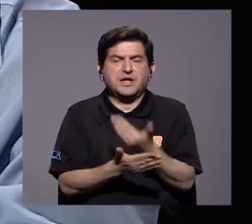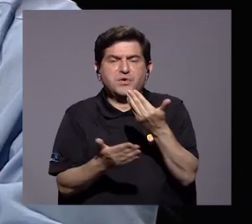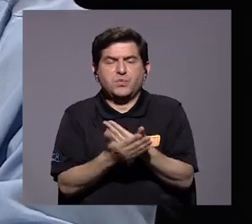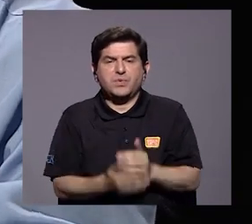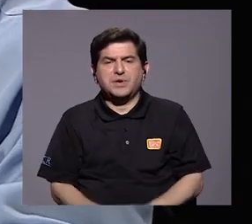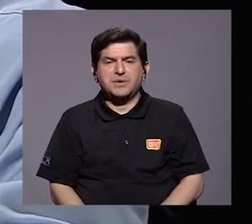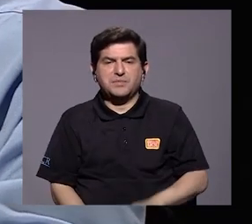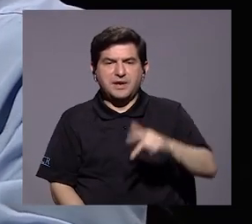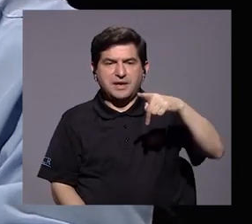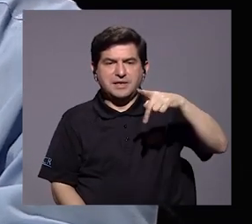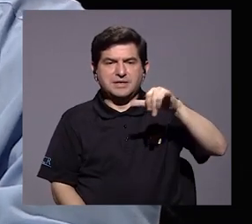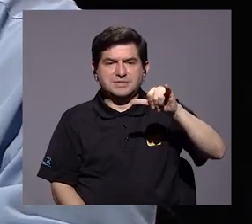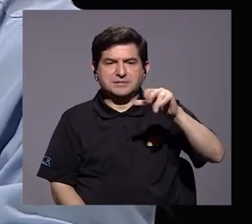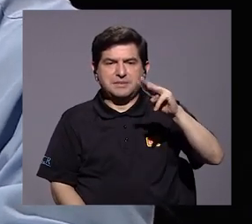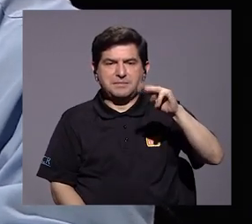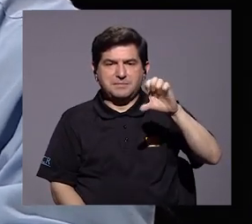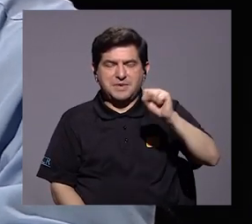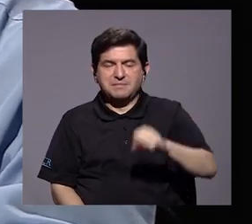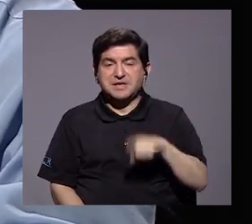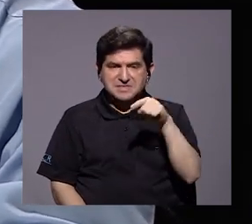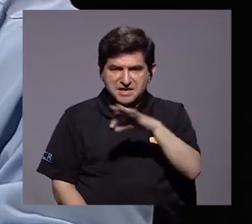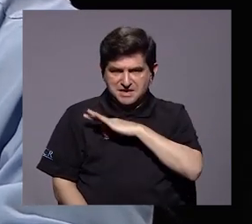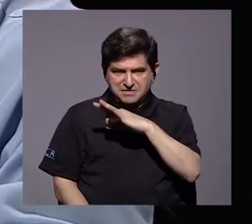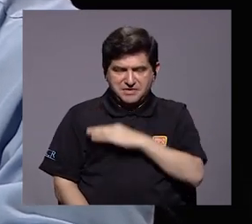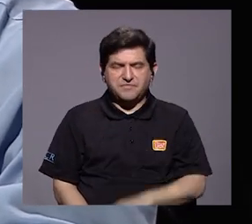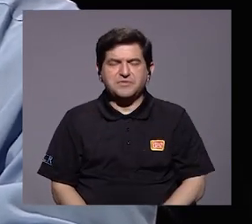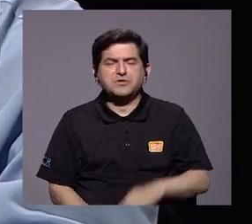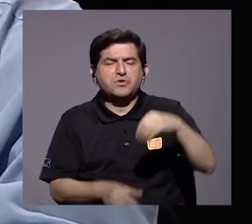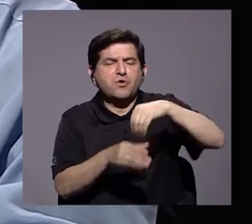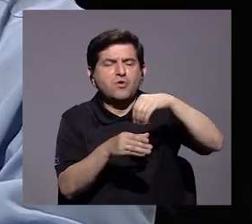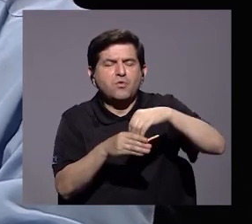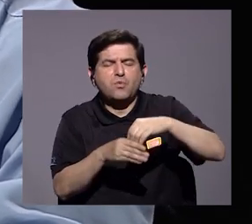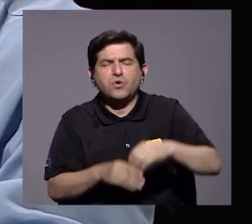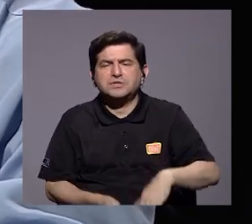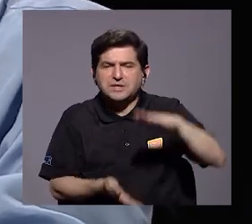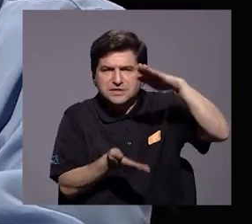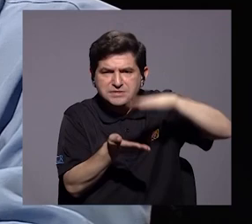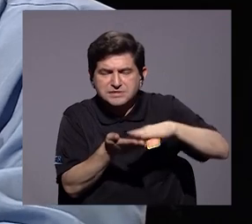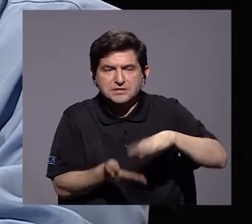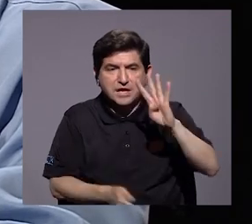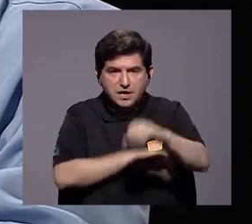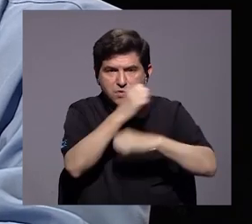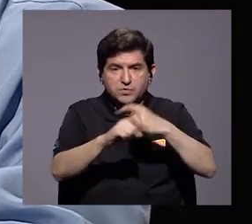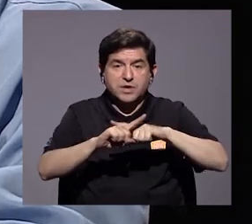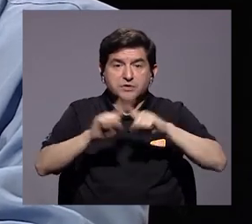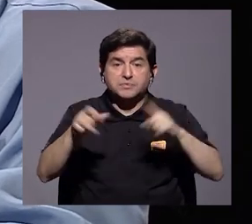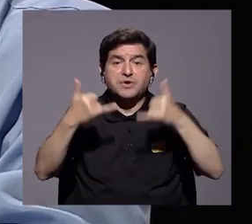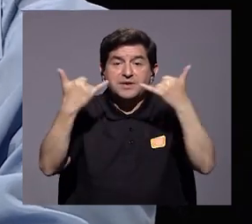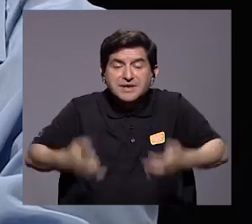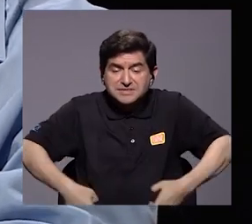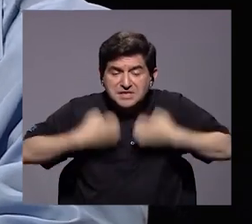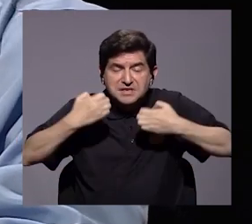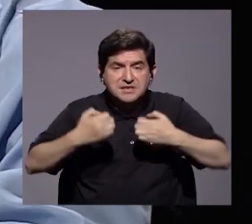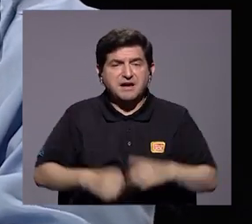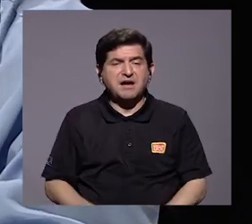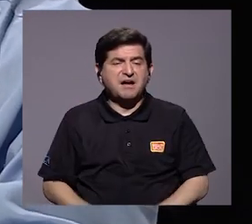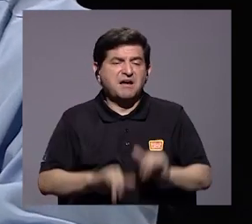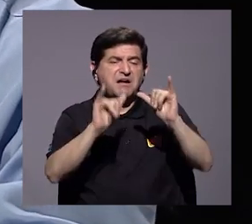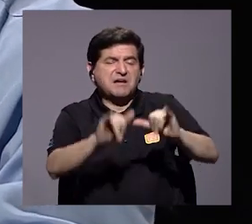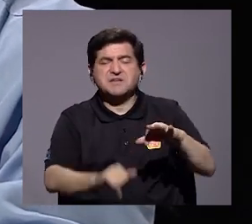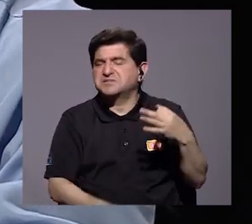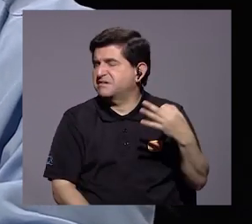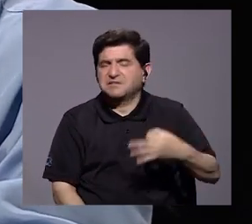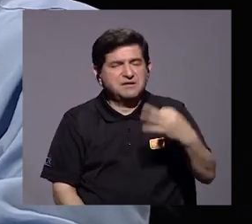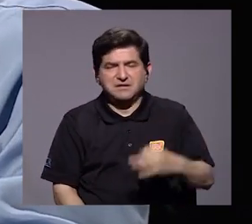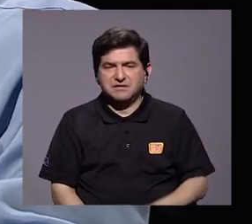penas a este a este beneficio de puertas reducidas durante cuatro años en las que ya existen que se queden en la informalidad para ello no hay